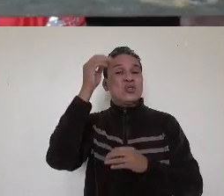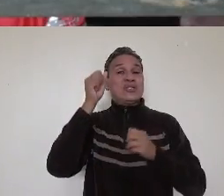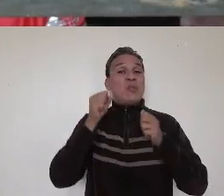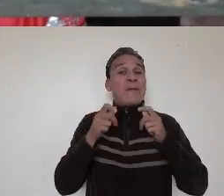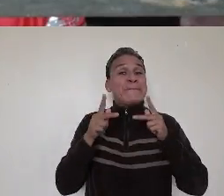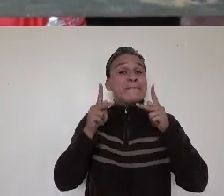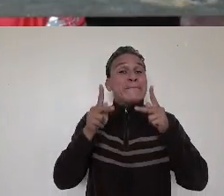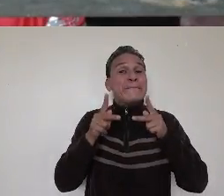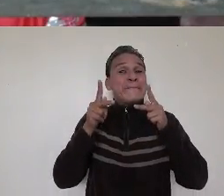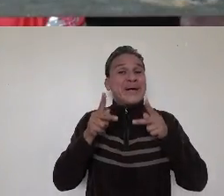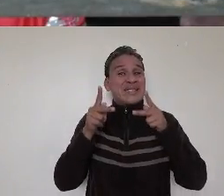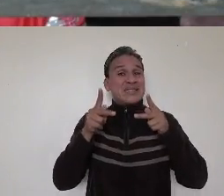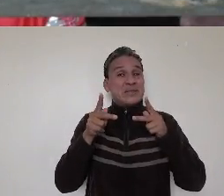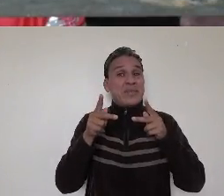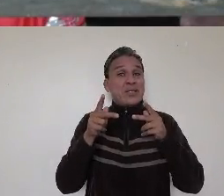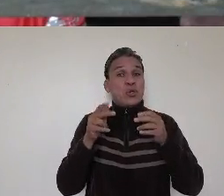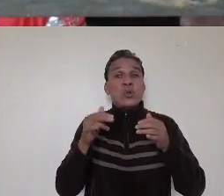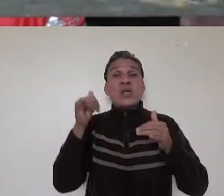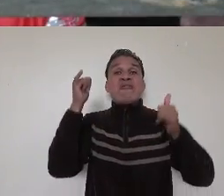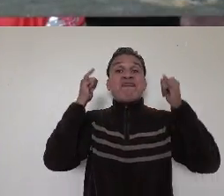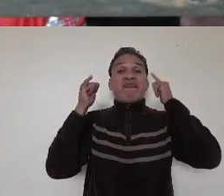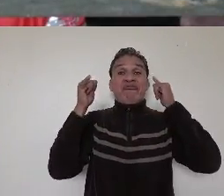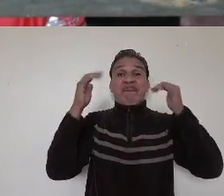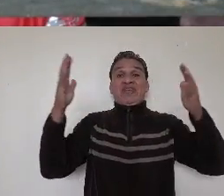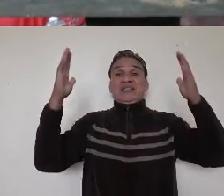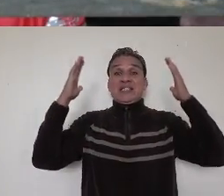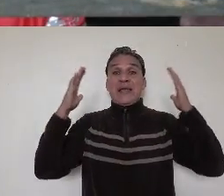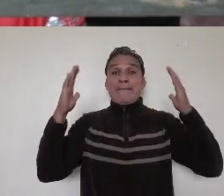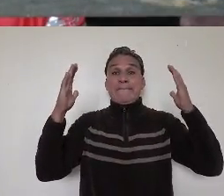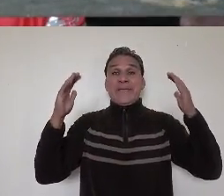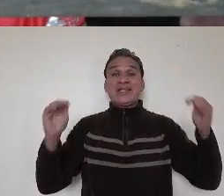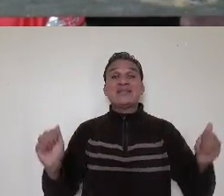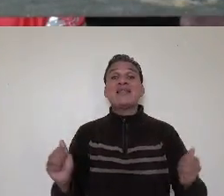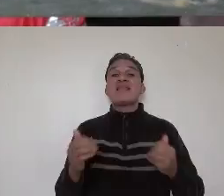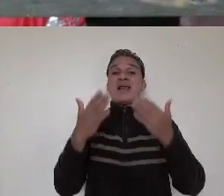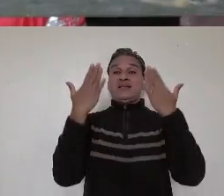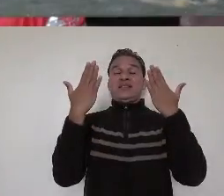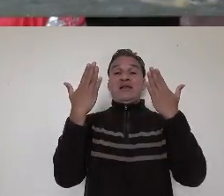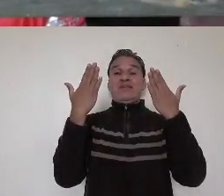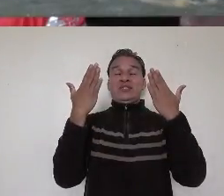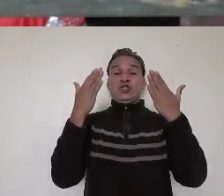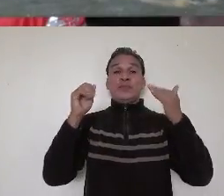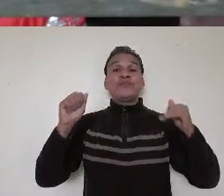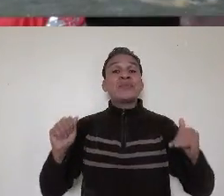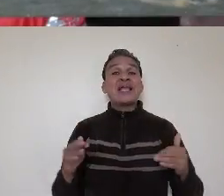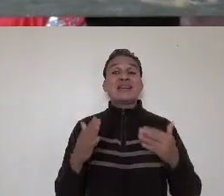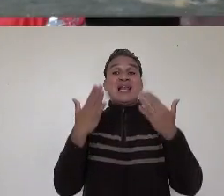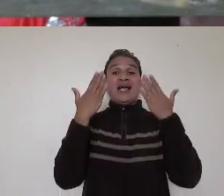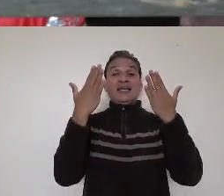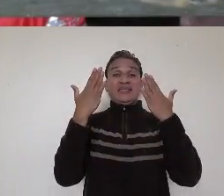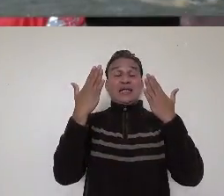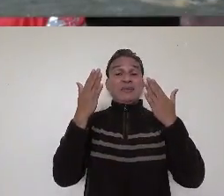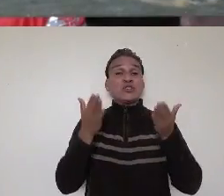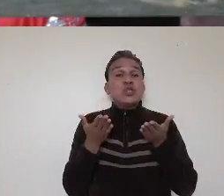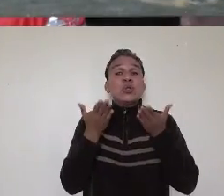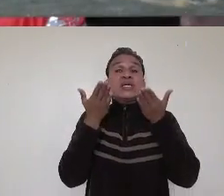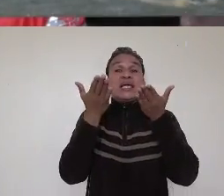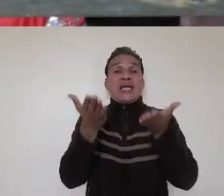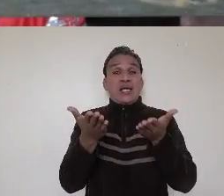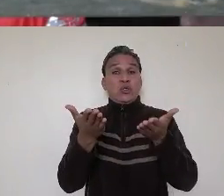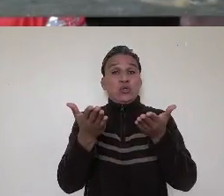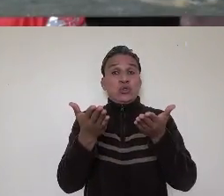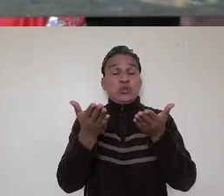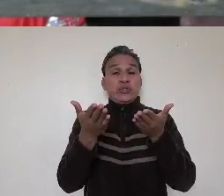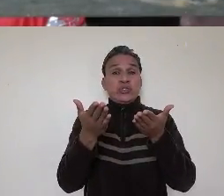la gran fiesta de la salvación, de esa salvación que nos da